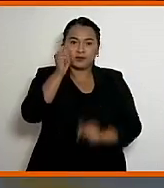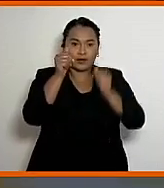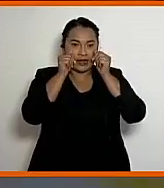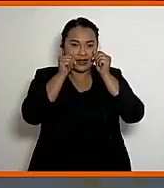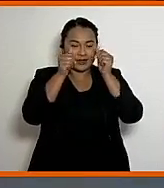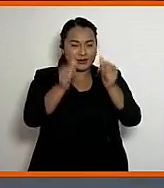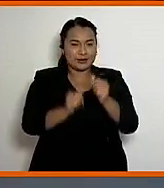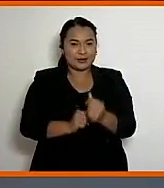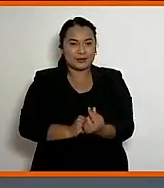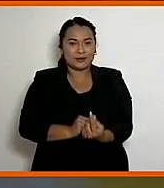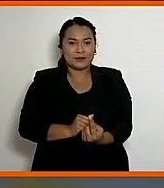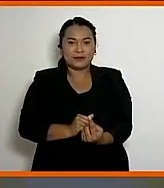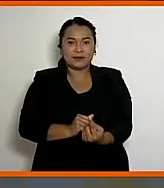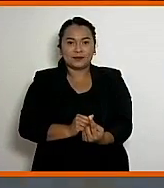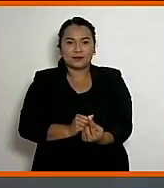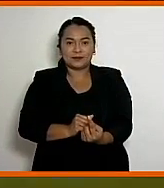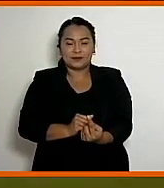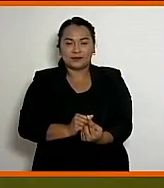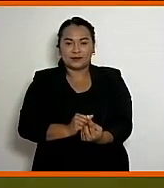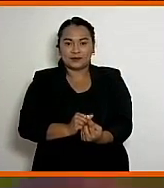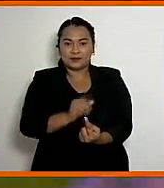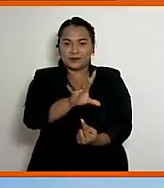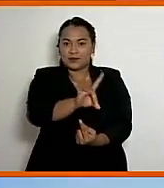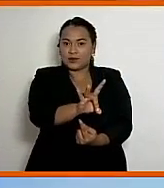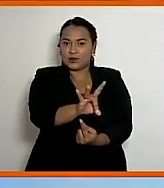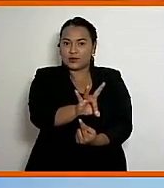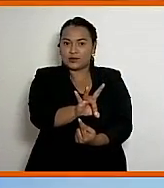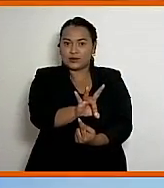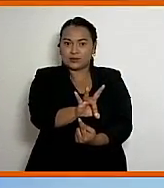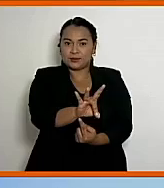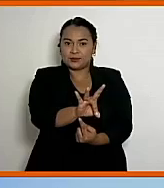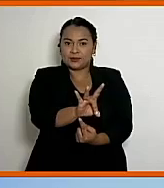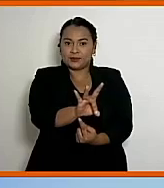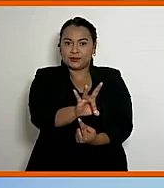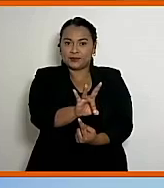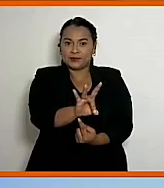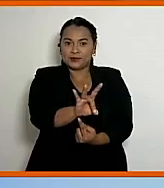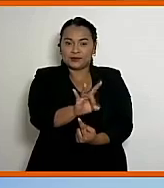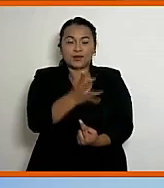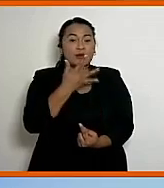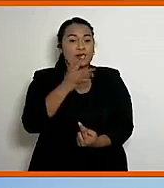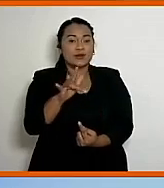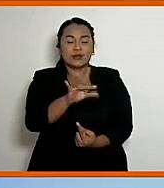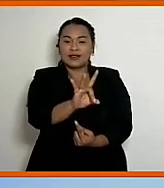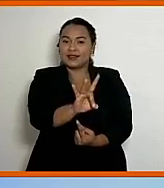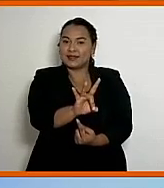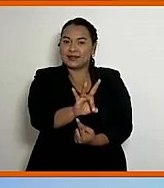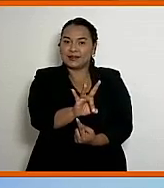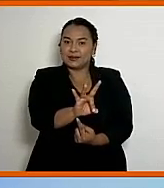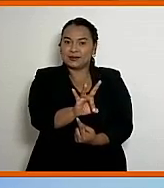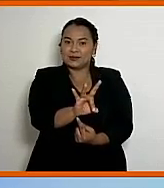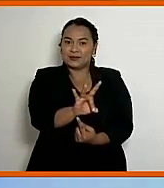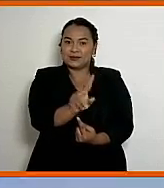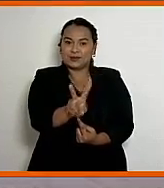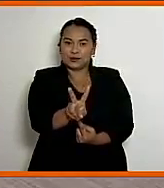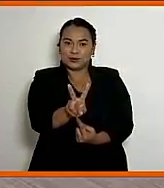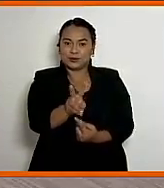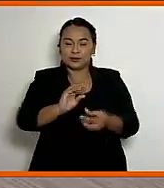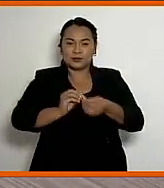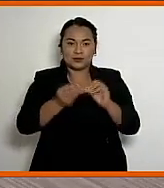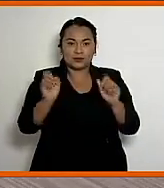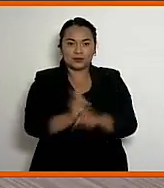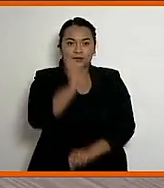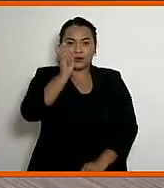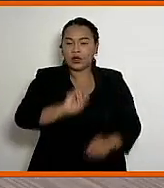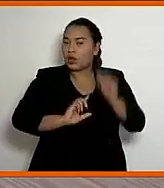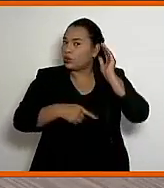Atentos, porque este es el 8. Segundo dígito, suerte. Este es el 2. Número favorecido